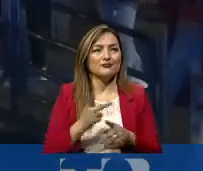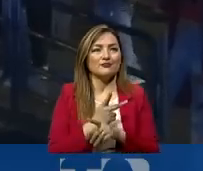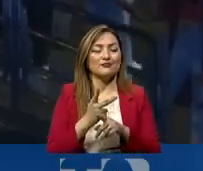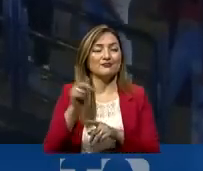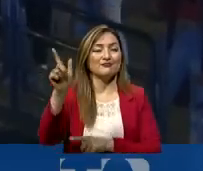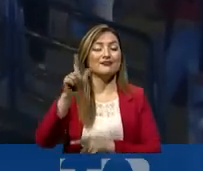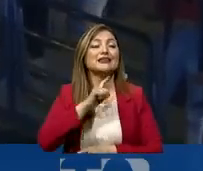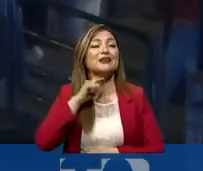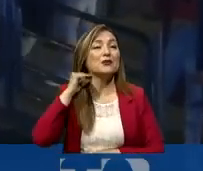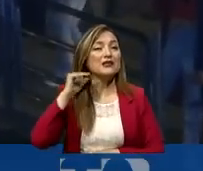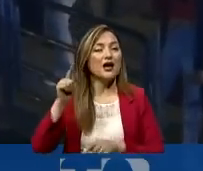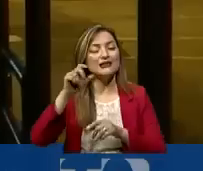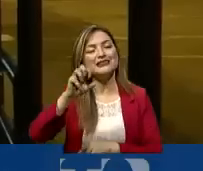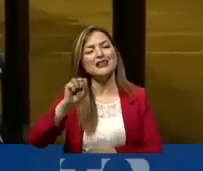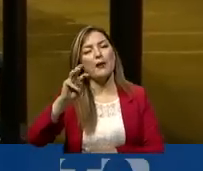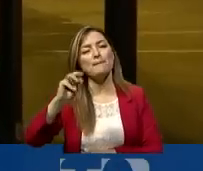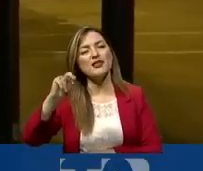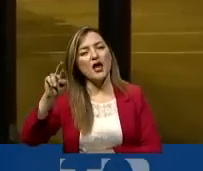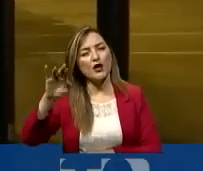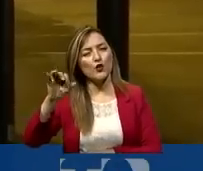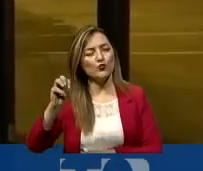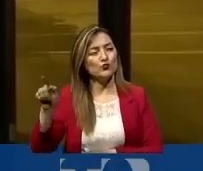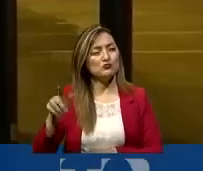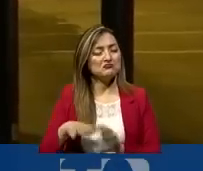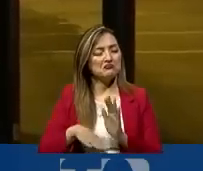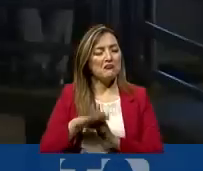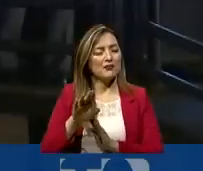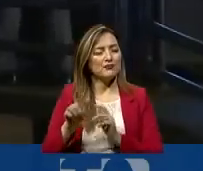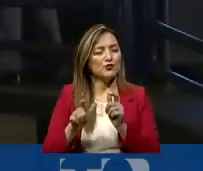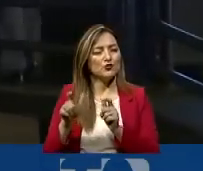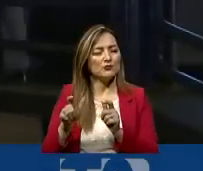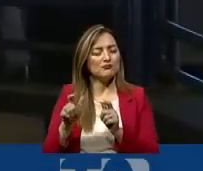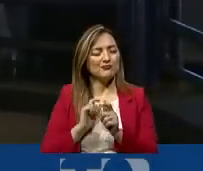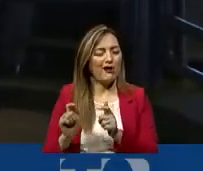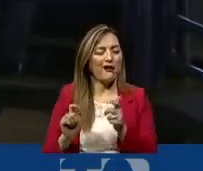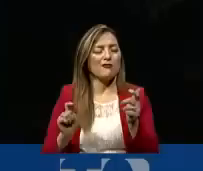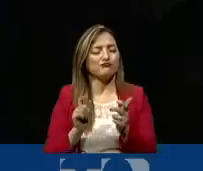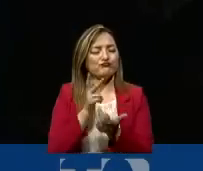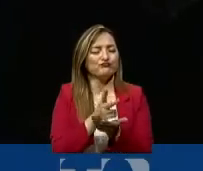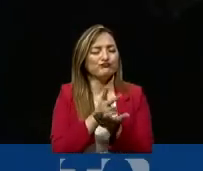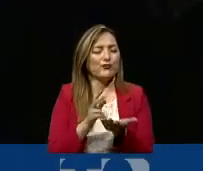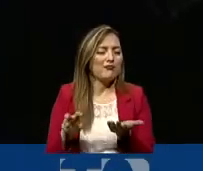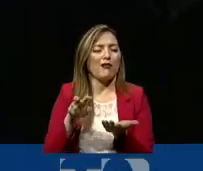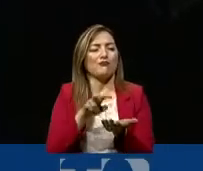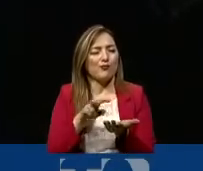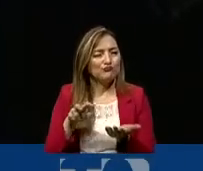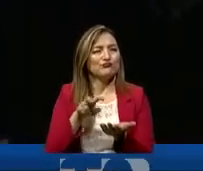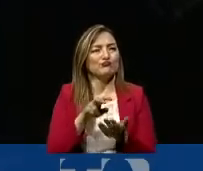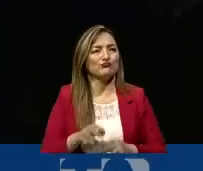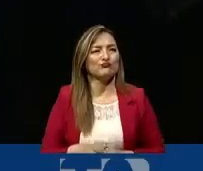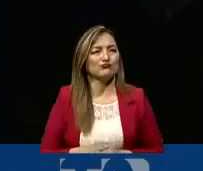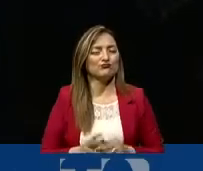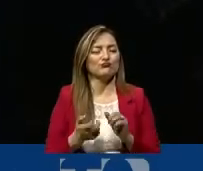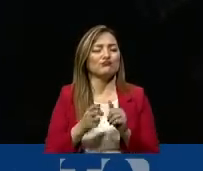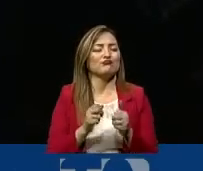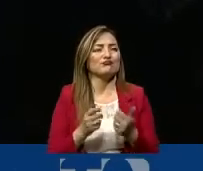del Seminario Mayor en ambos sentidos. Es una de las paradas que más pasajeros recibe diariamente. El principal problema de que estas